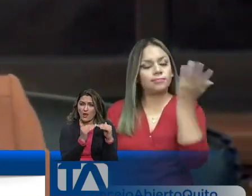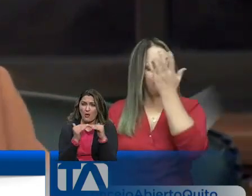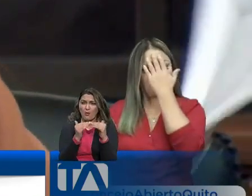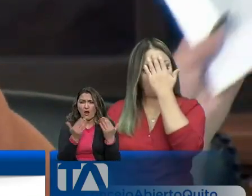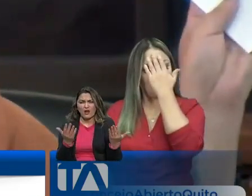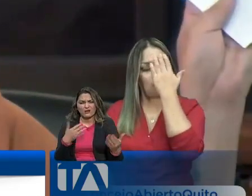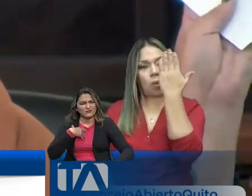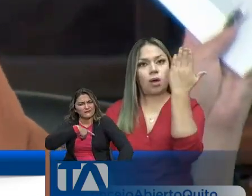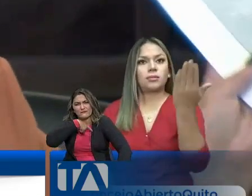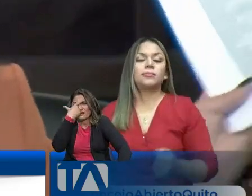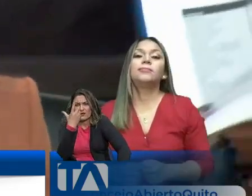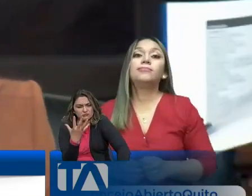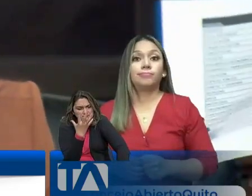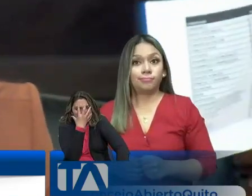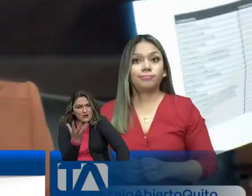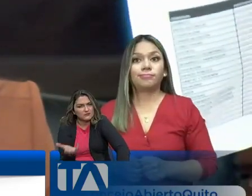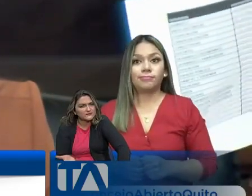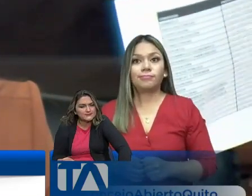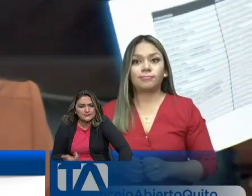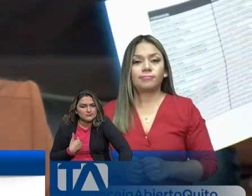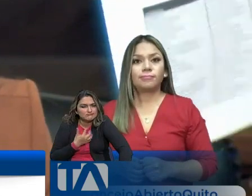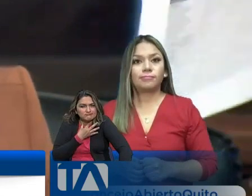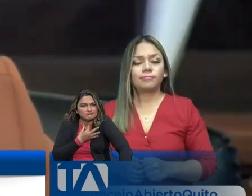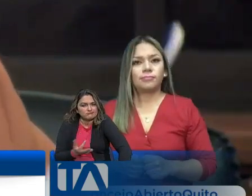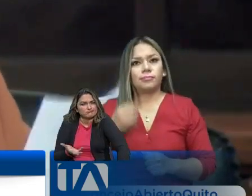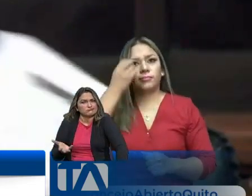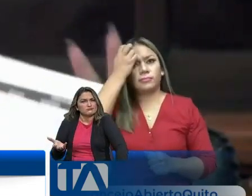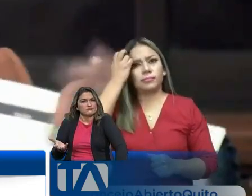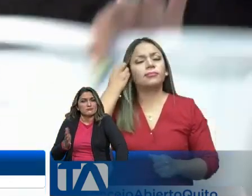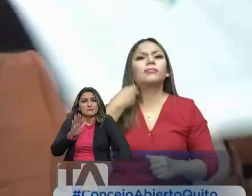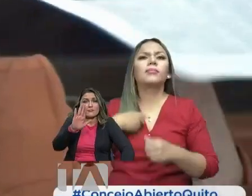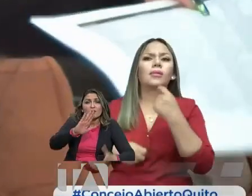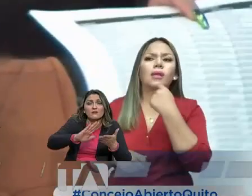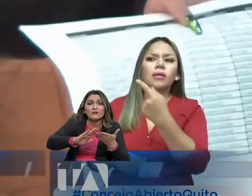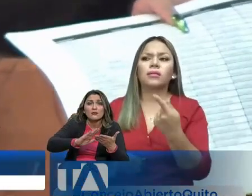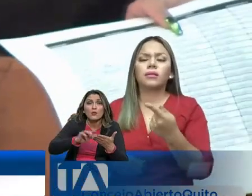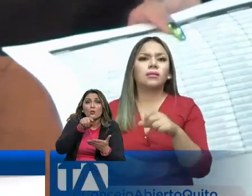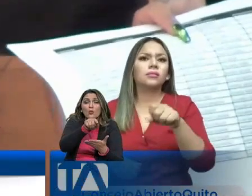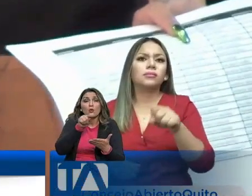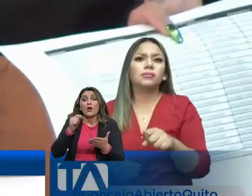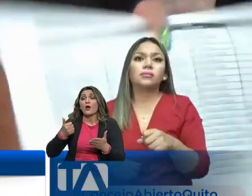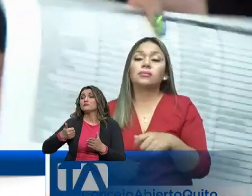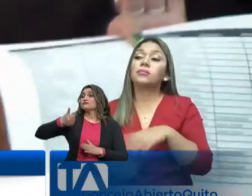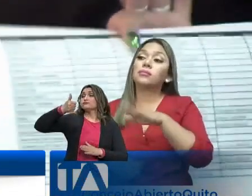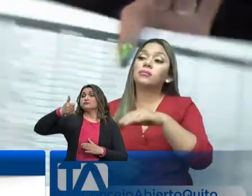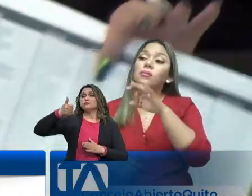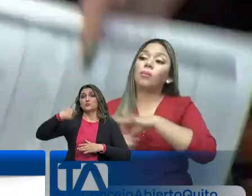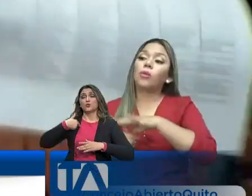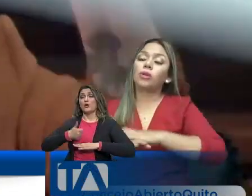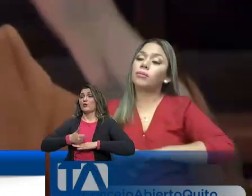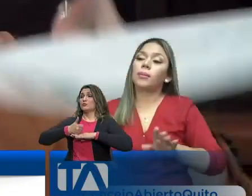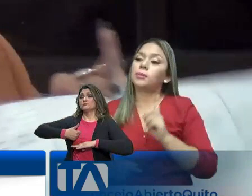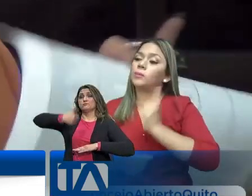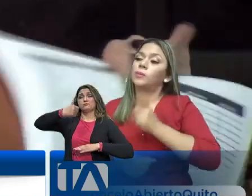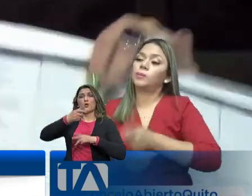¡Qué vergüenza! ¿Faltando qué? Aquí solo nos están diciendo, agache la cabeza, concejal, agache la